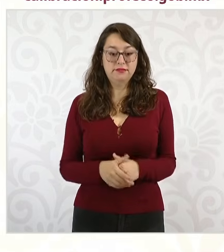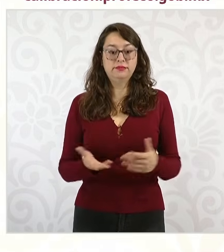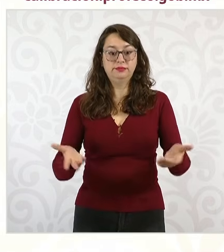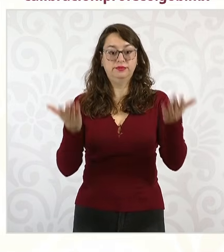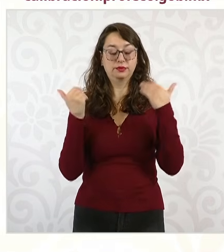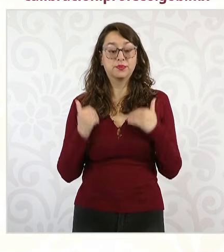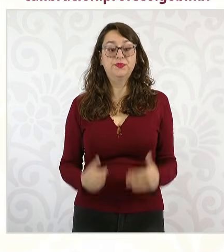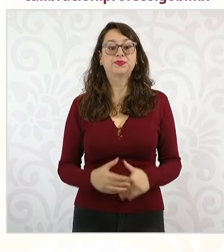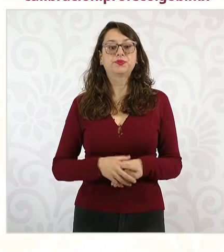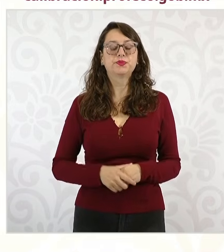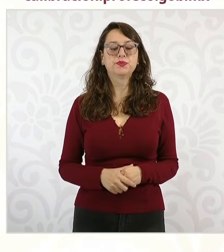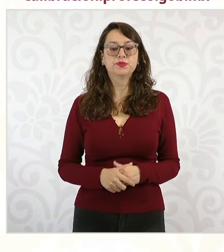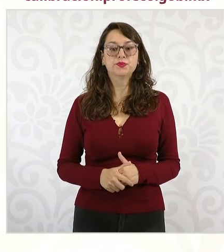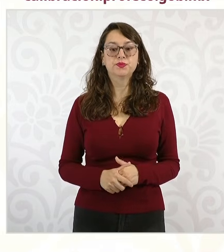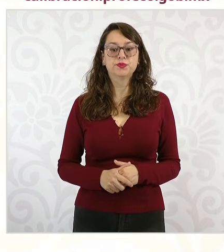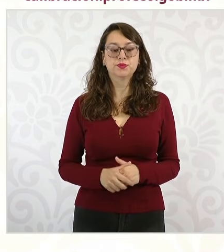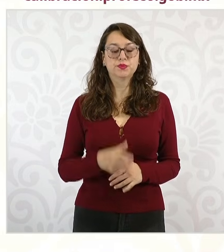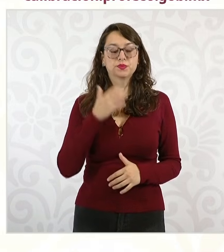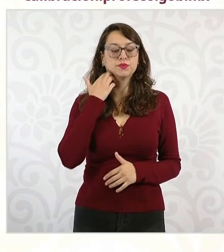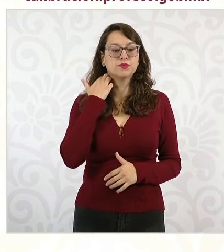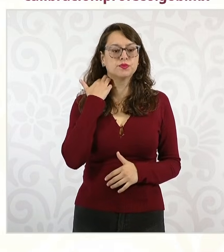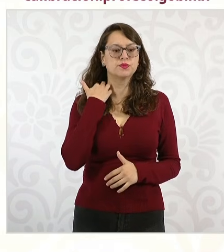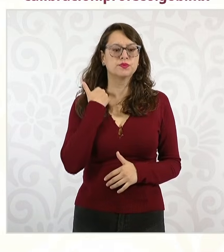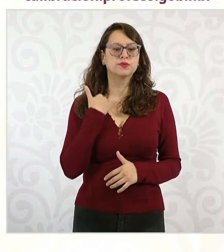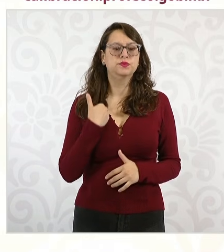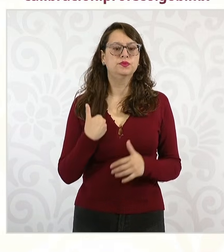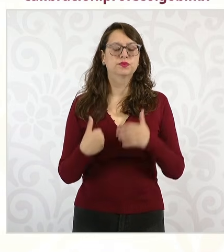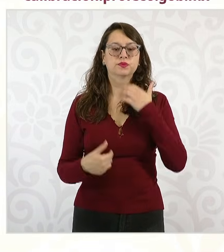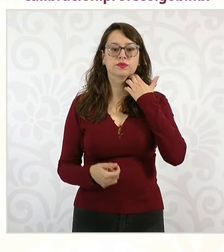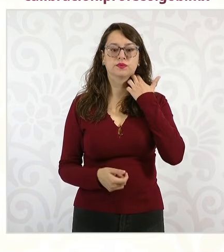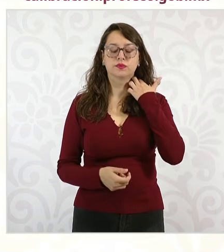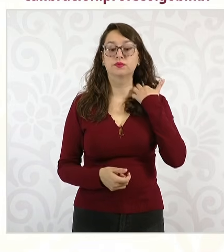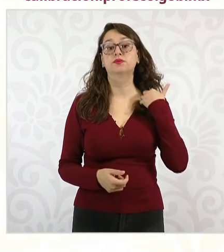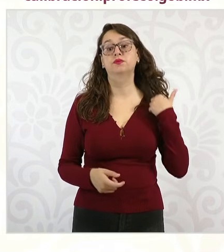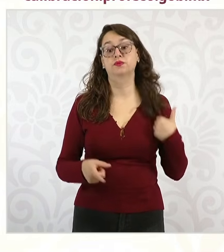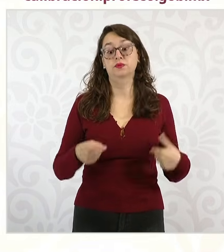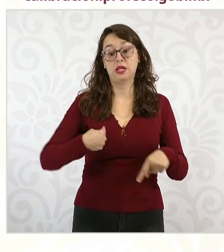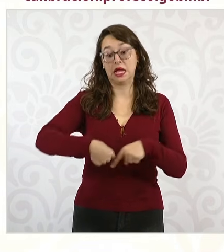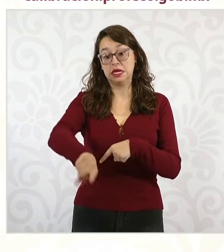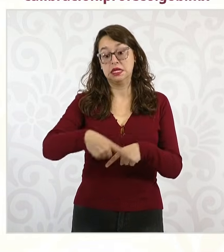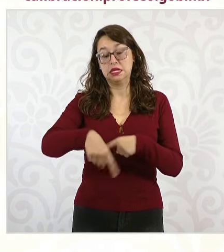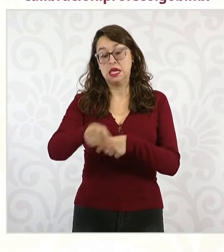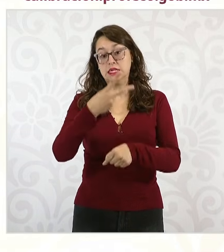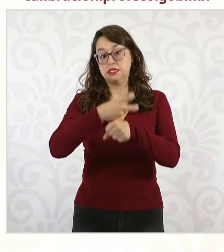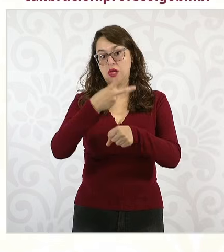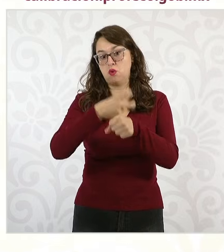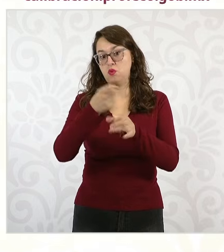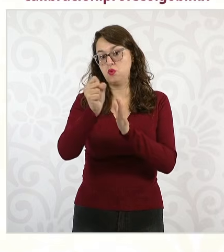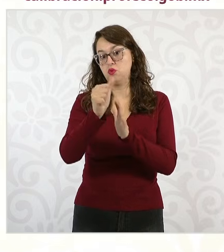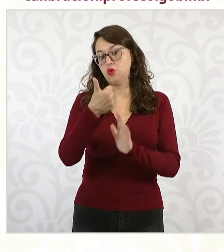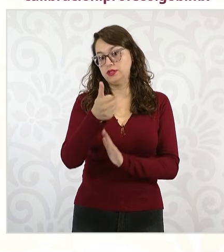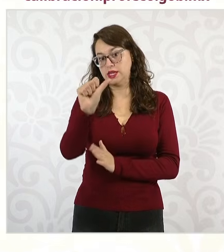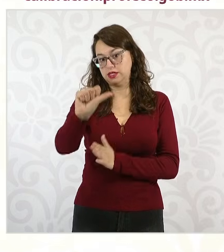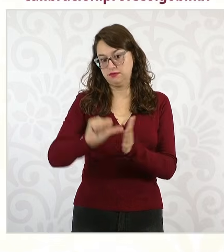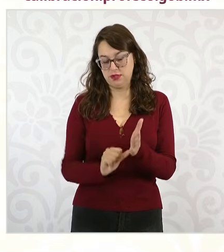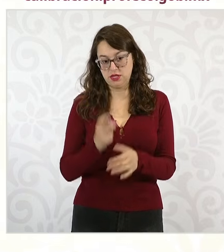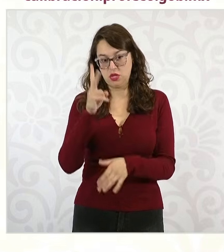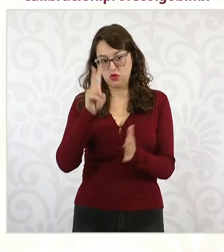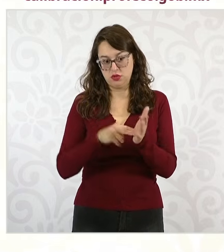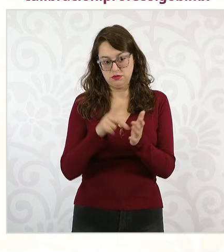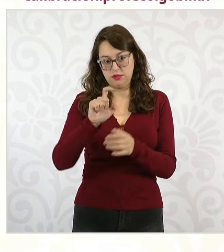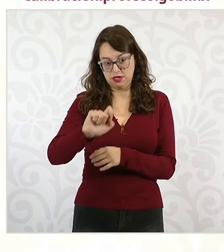Adelante. Bien, inicia el segundo periodo de 2026, invitamos a calibrar